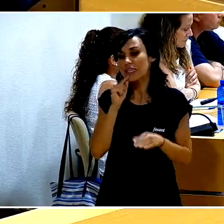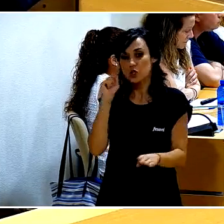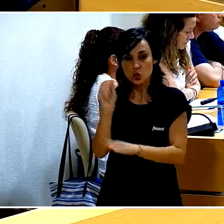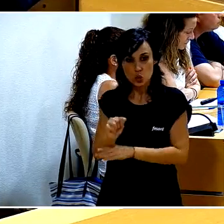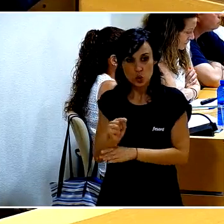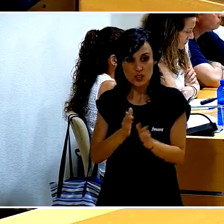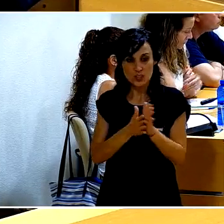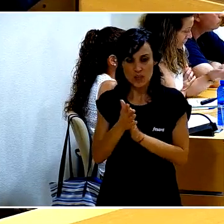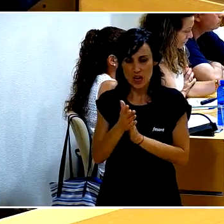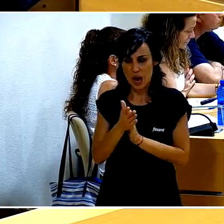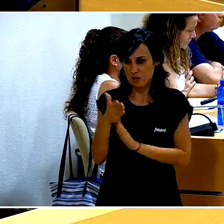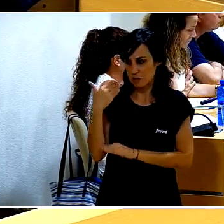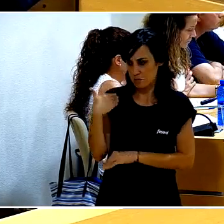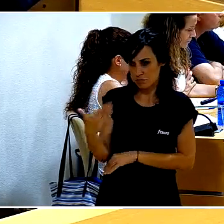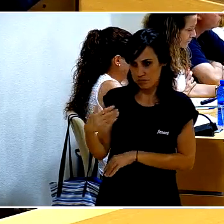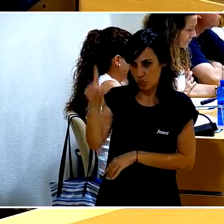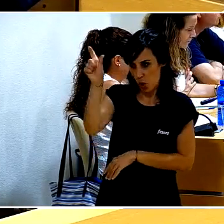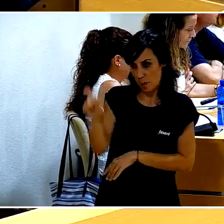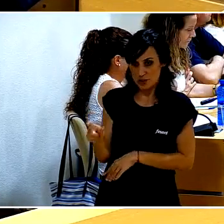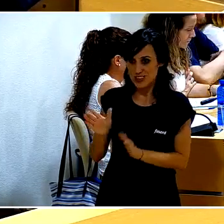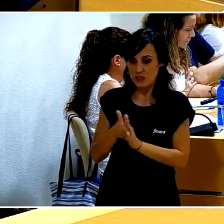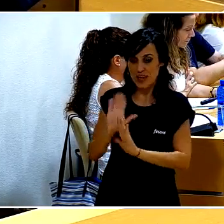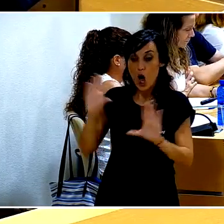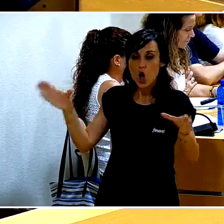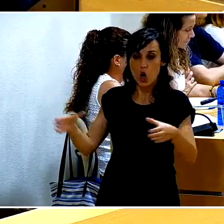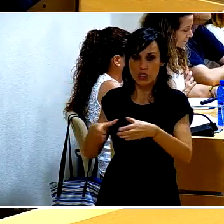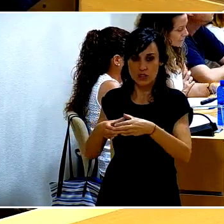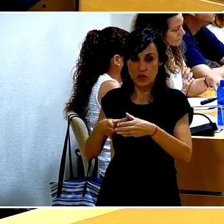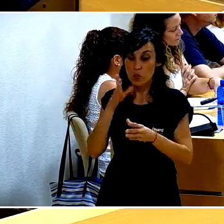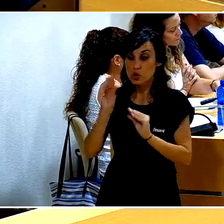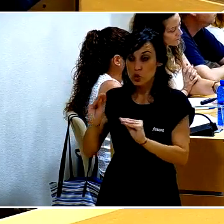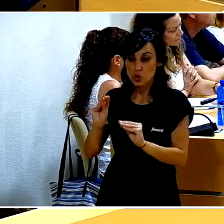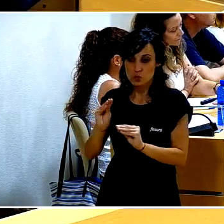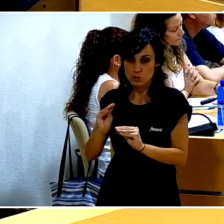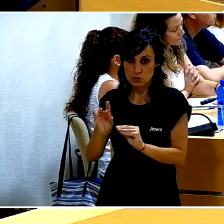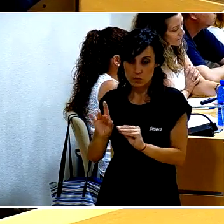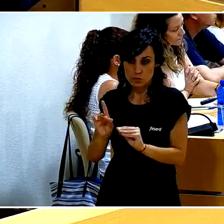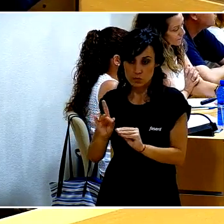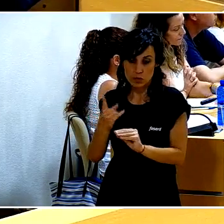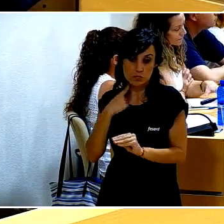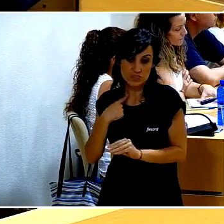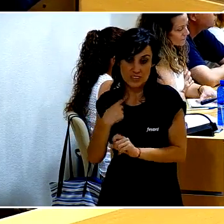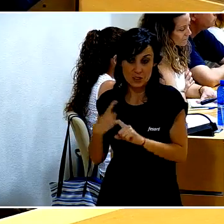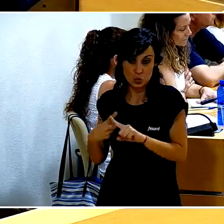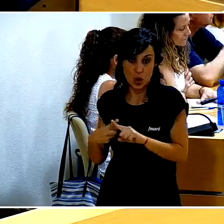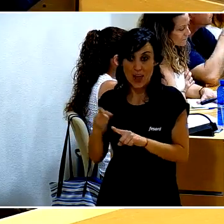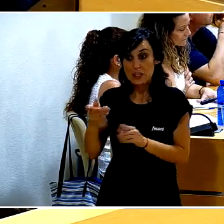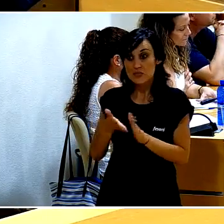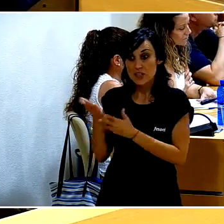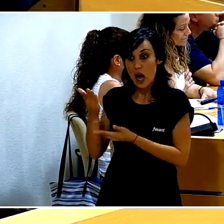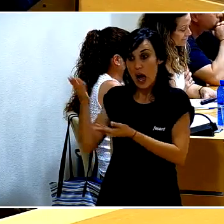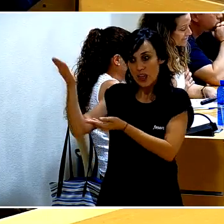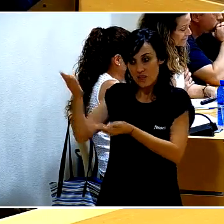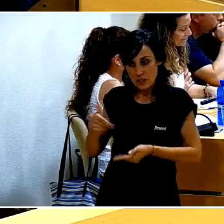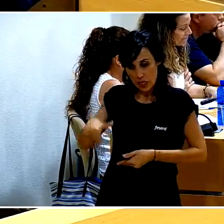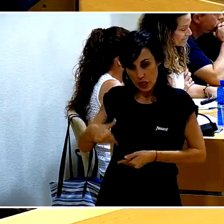ha despreciado a una persona, sino a todo un colectivo por su inclinación sexual, fue invitada de honor en este mismo